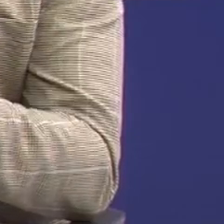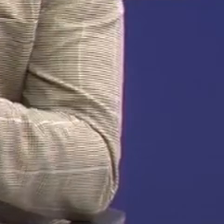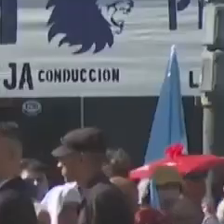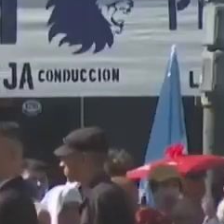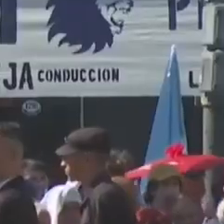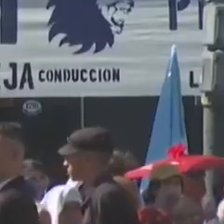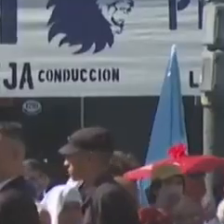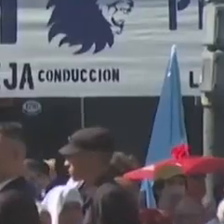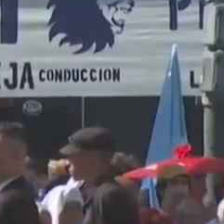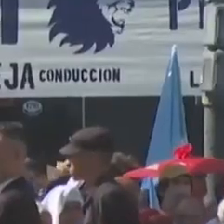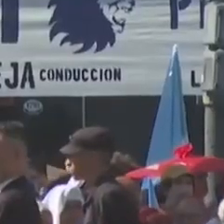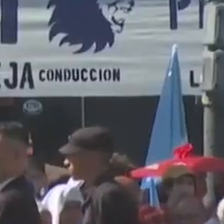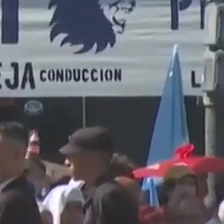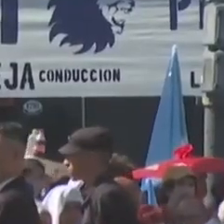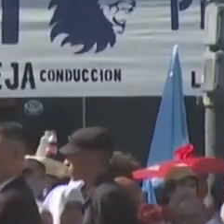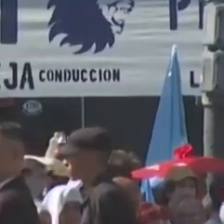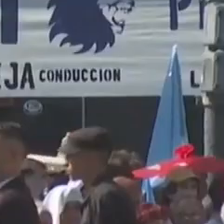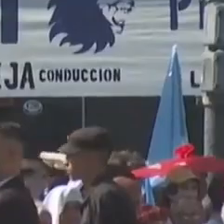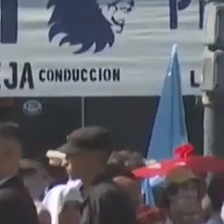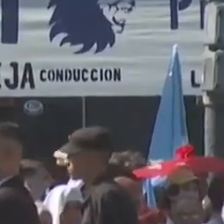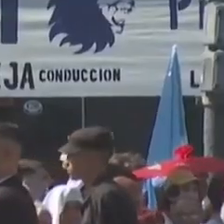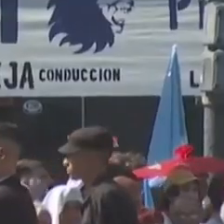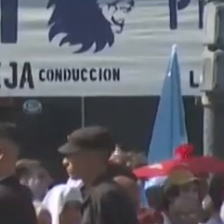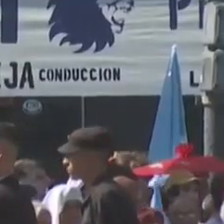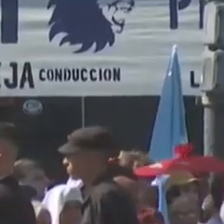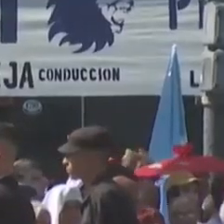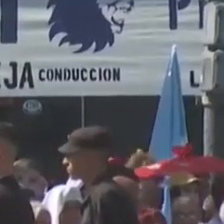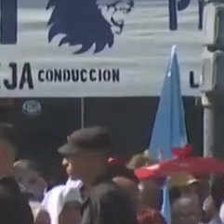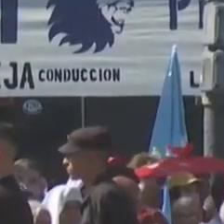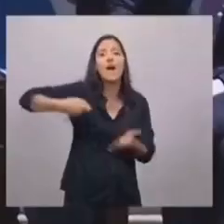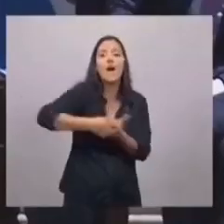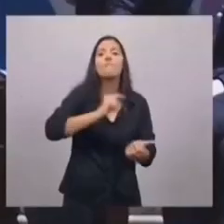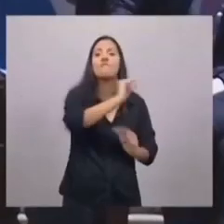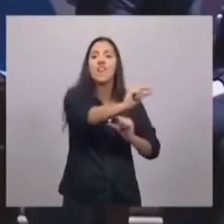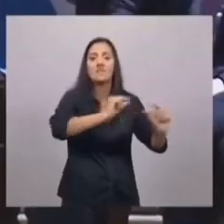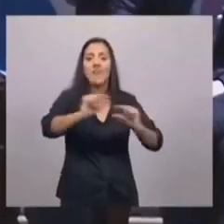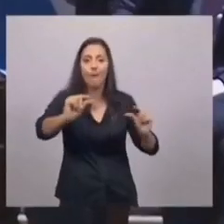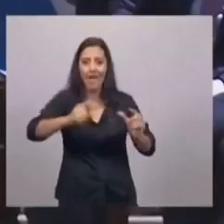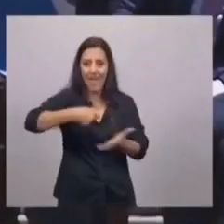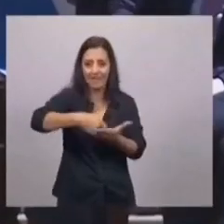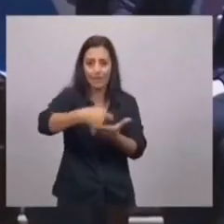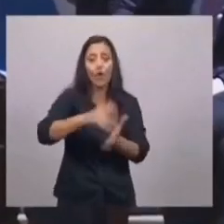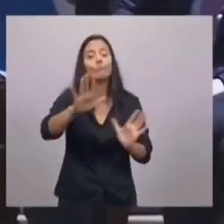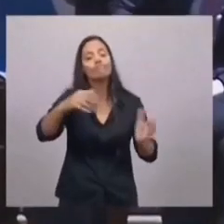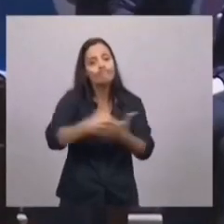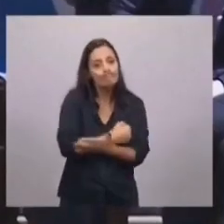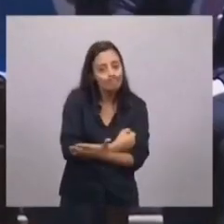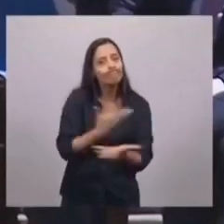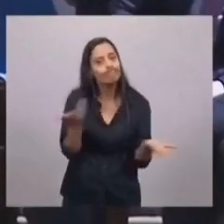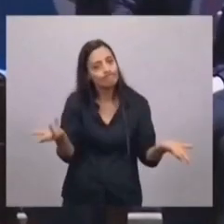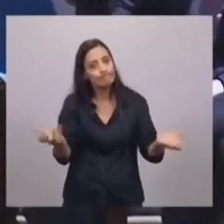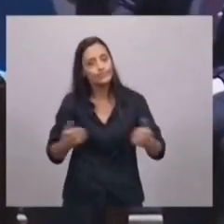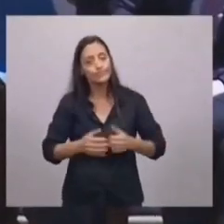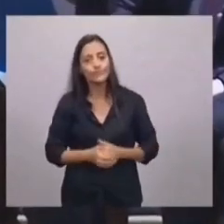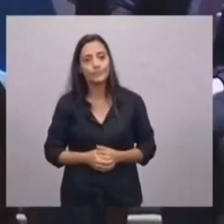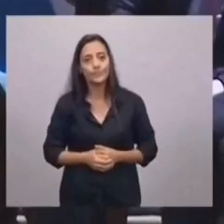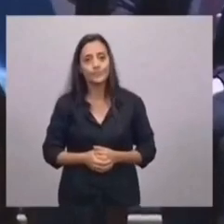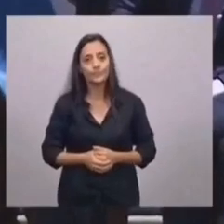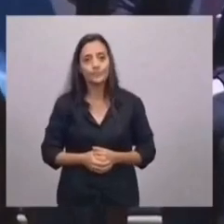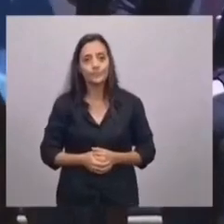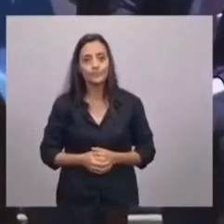hacer una evaluación De cuál es el efecto colateral de cerrar ministerios o de